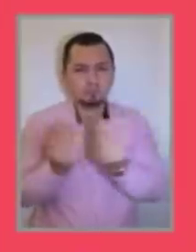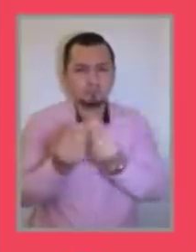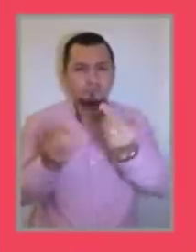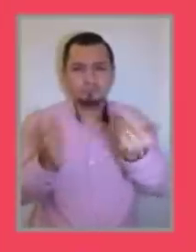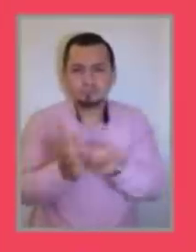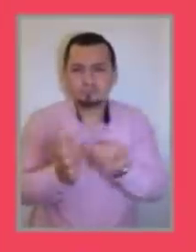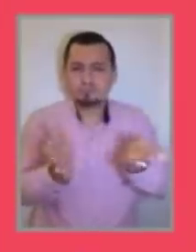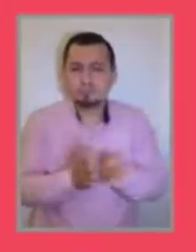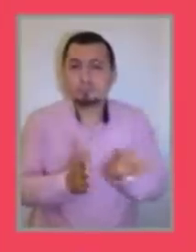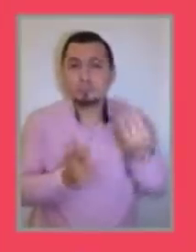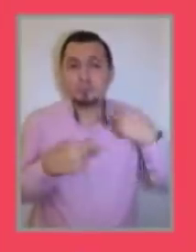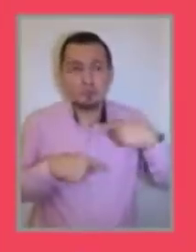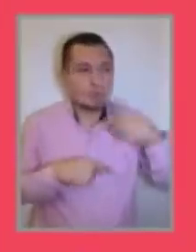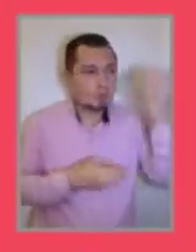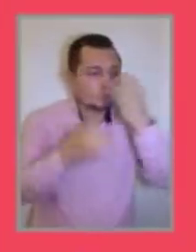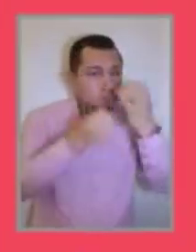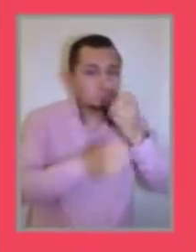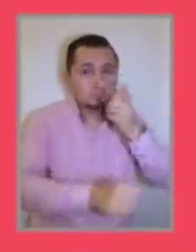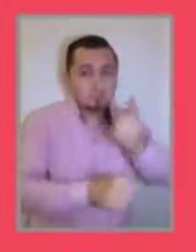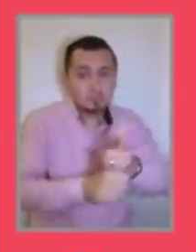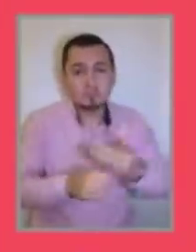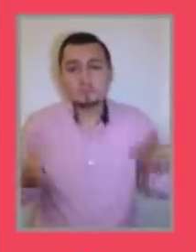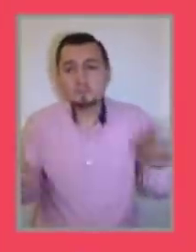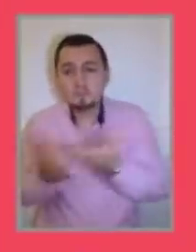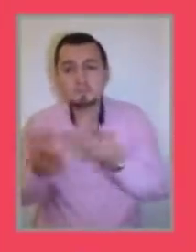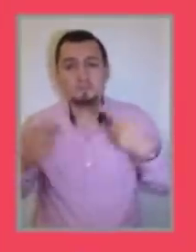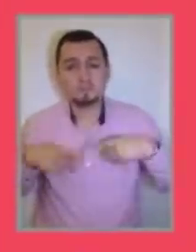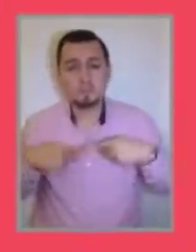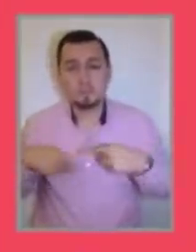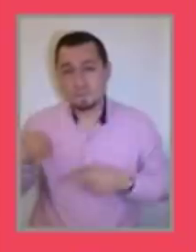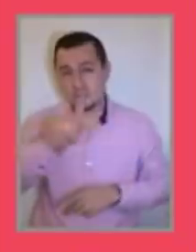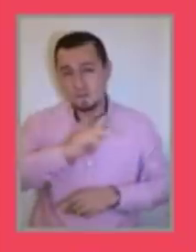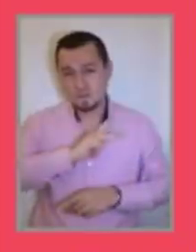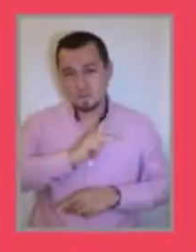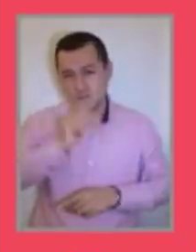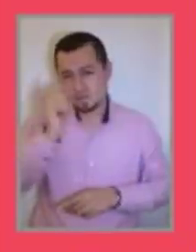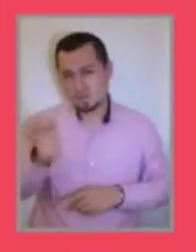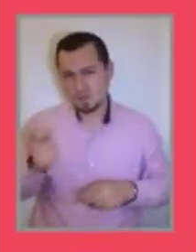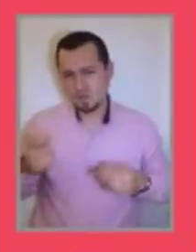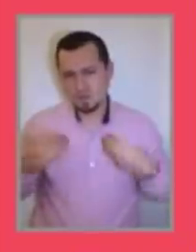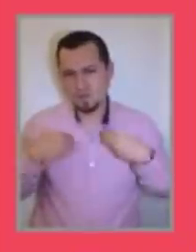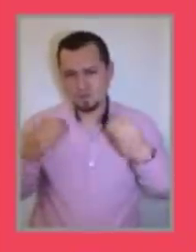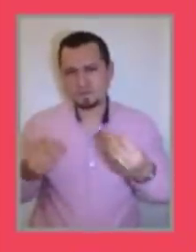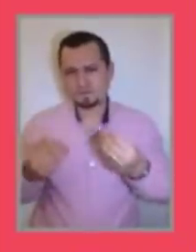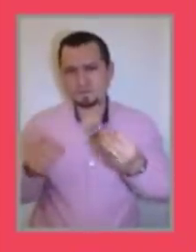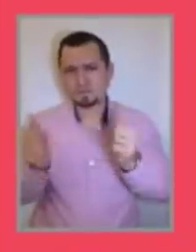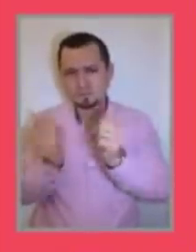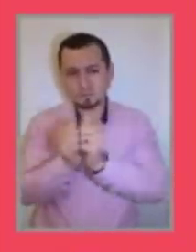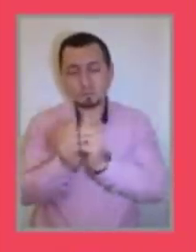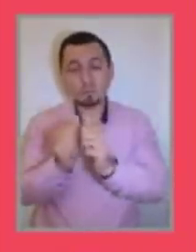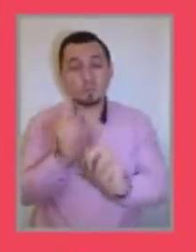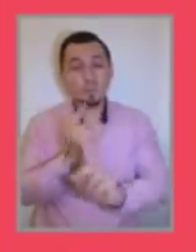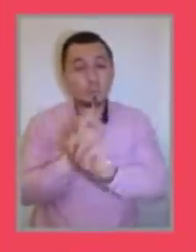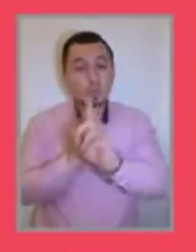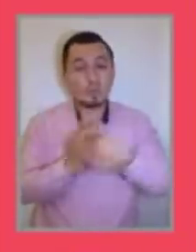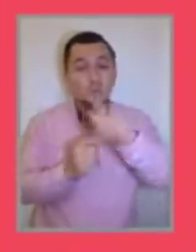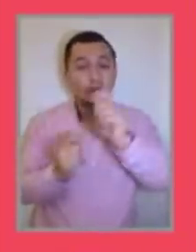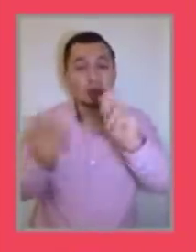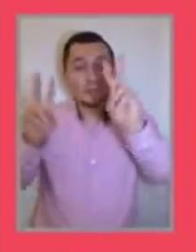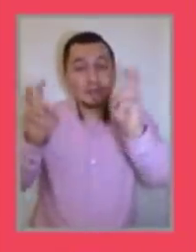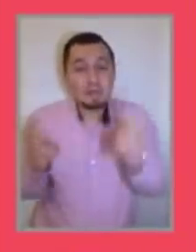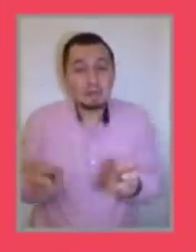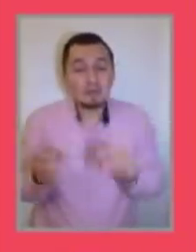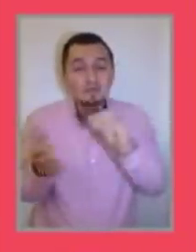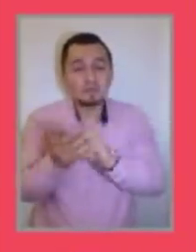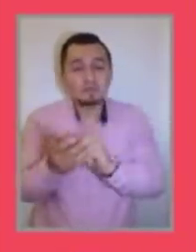personas desaparecidas, los que se van encontrando en las fosas. Pero lo que te ofrezco es, luego el problema cuando hacemos de muchos temas las ruedas